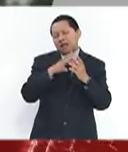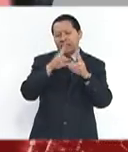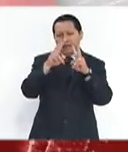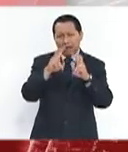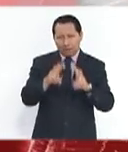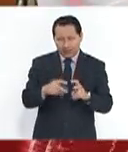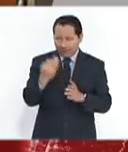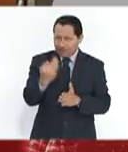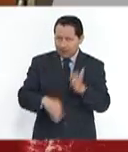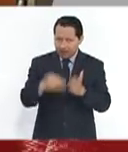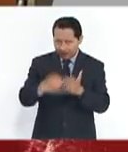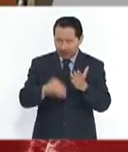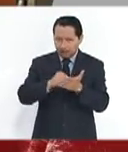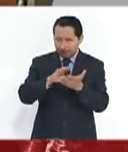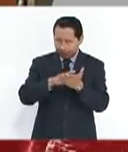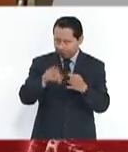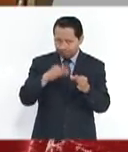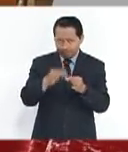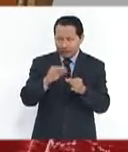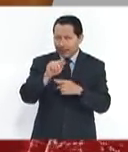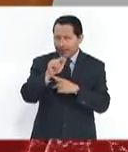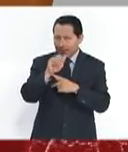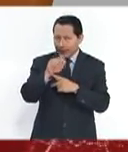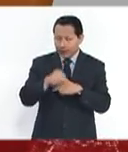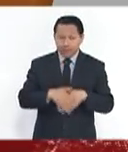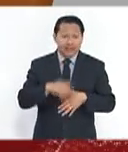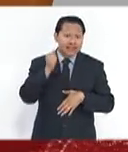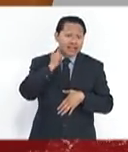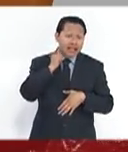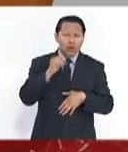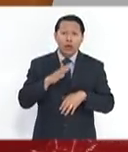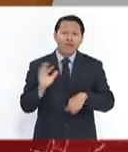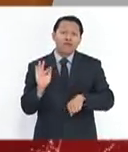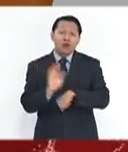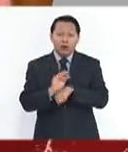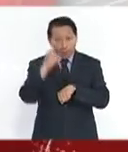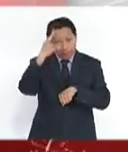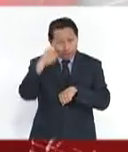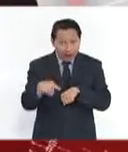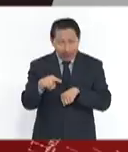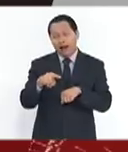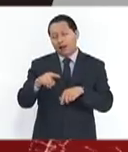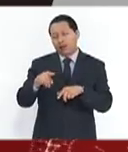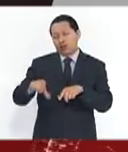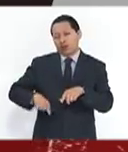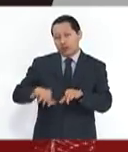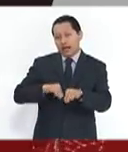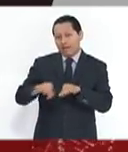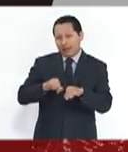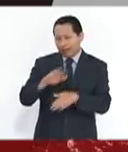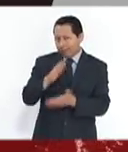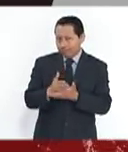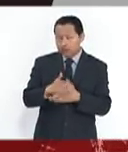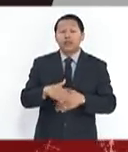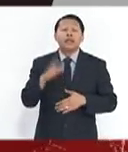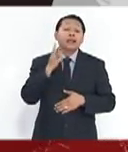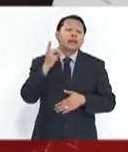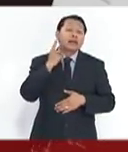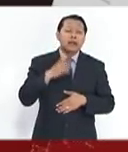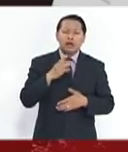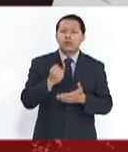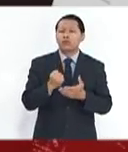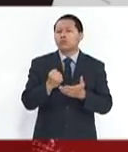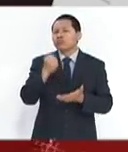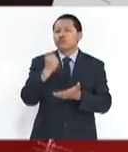Telecán. Se frena en el Senado la eliminación del fuero para los funcionarios. La Cámara de Diputados aprueba la creación